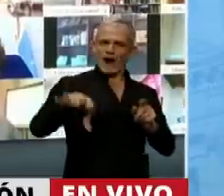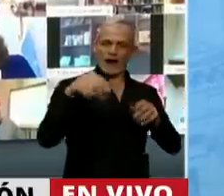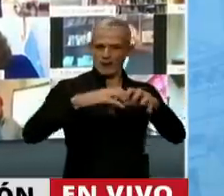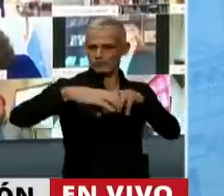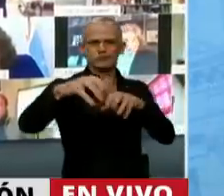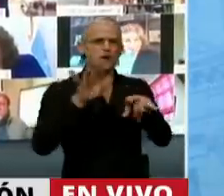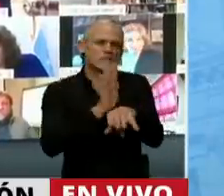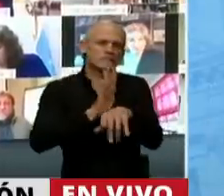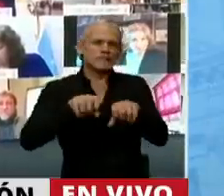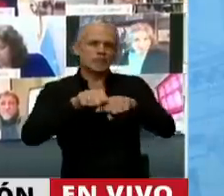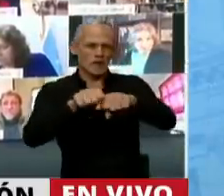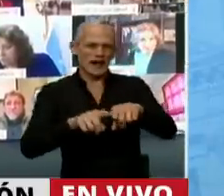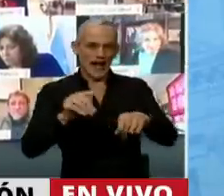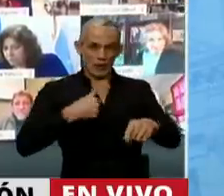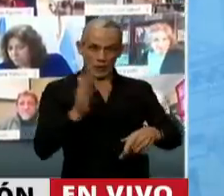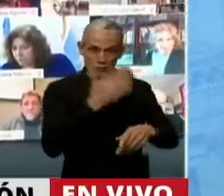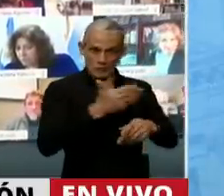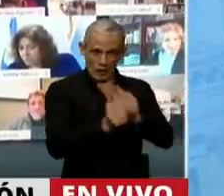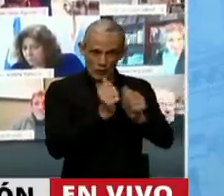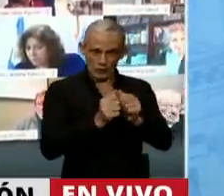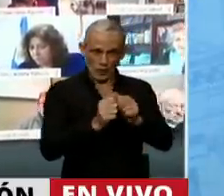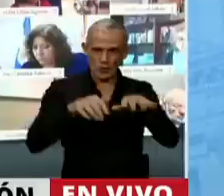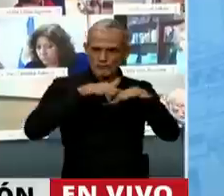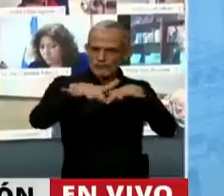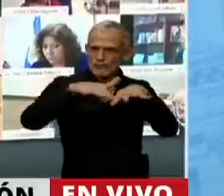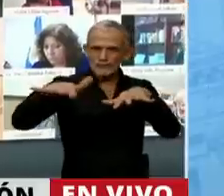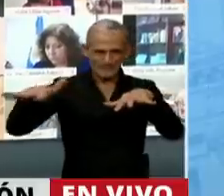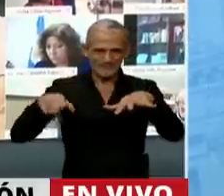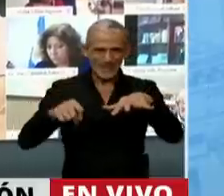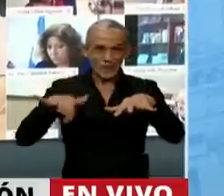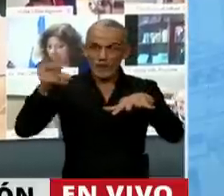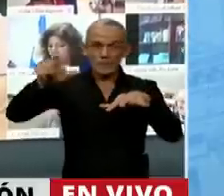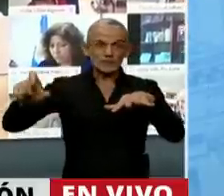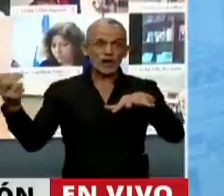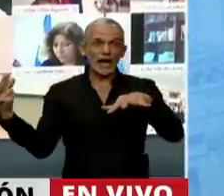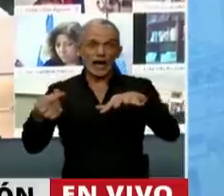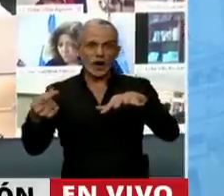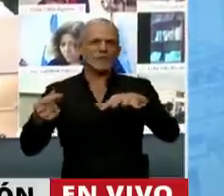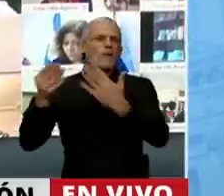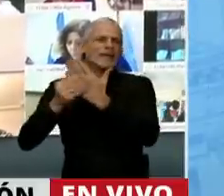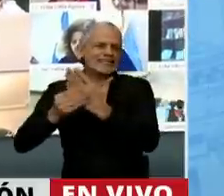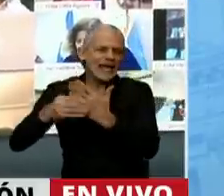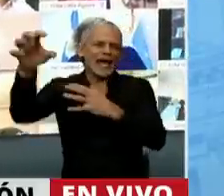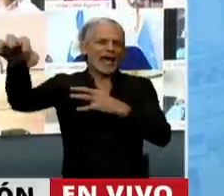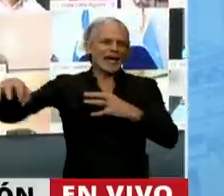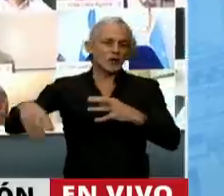después, los productores y después, quienes deben adquirir esos productos, los